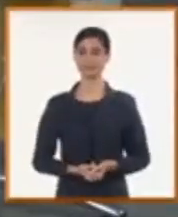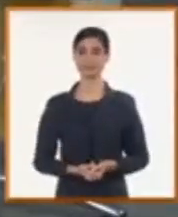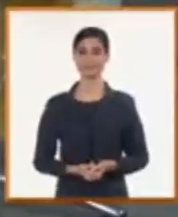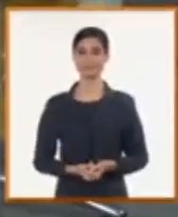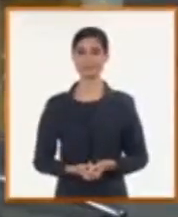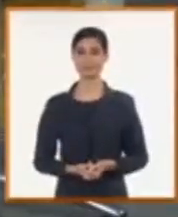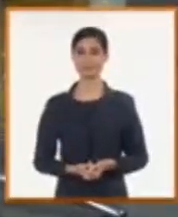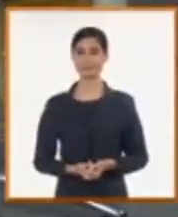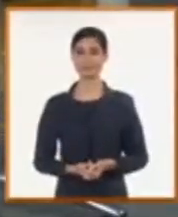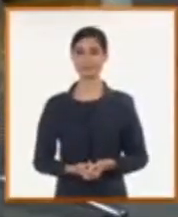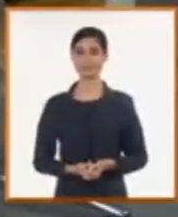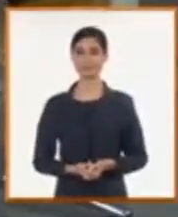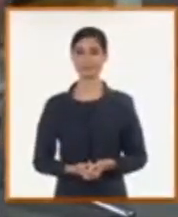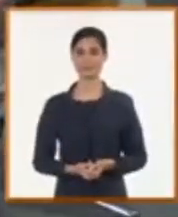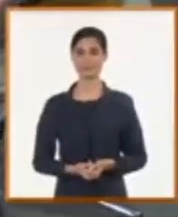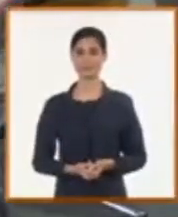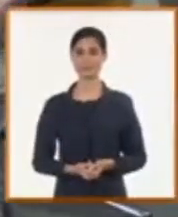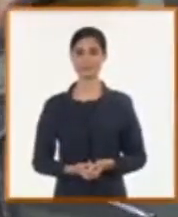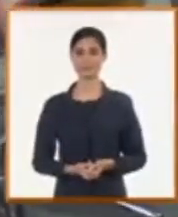en la zona que